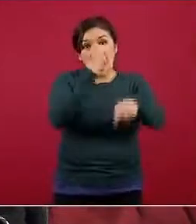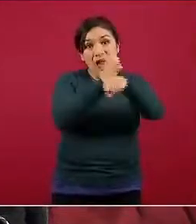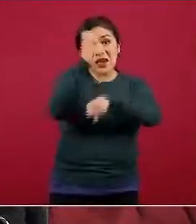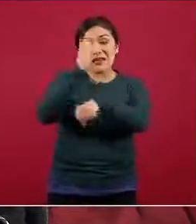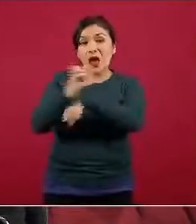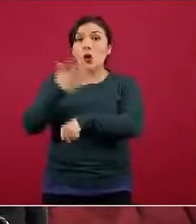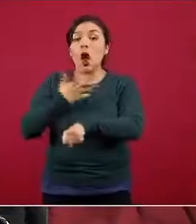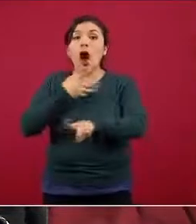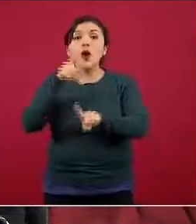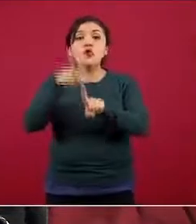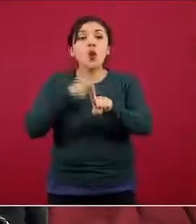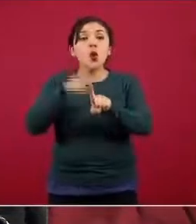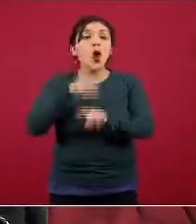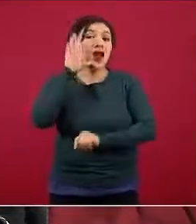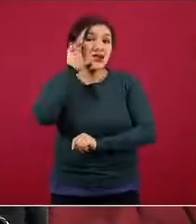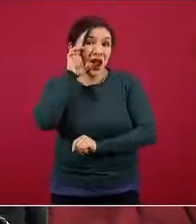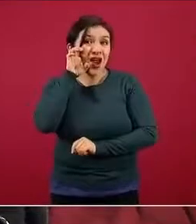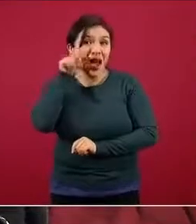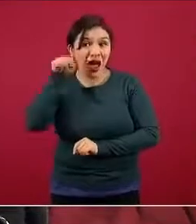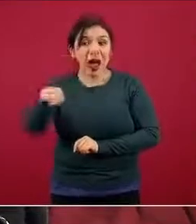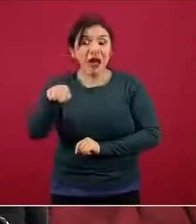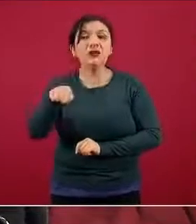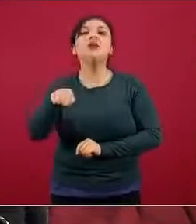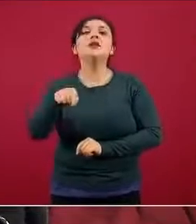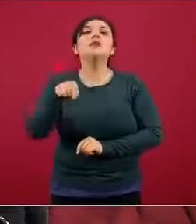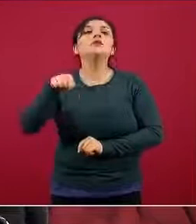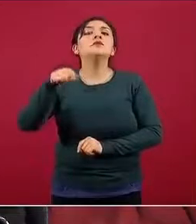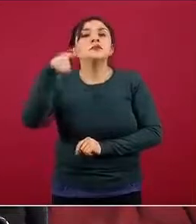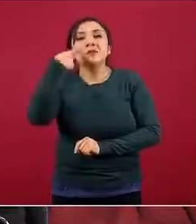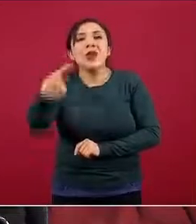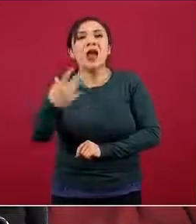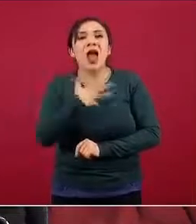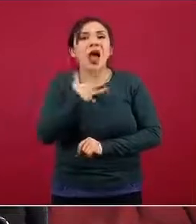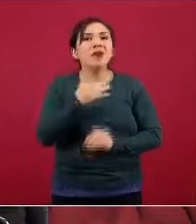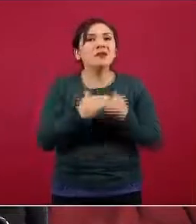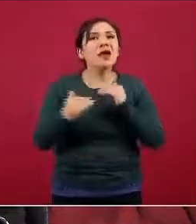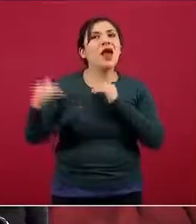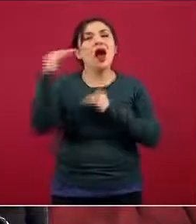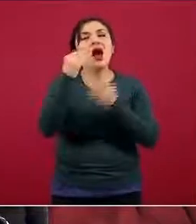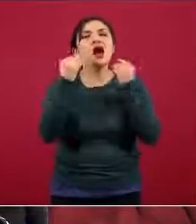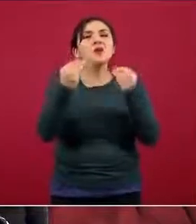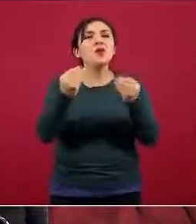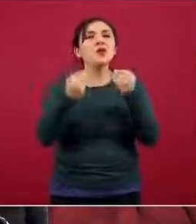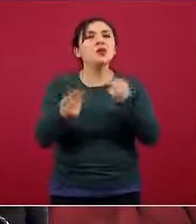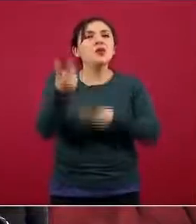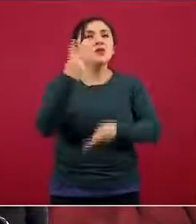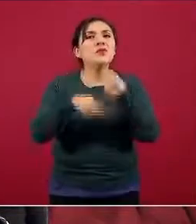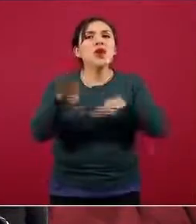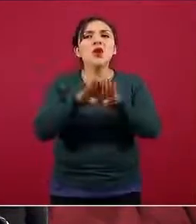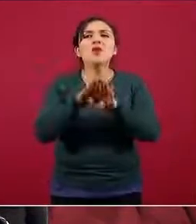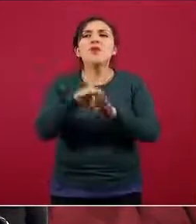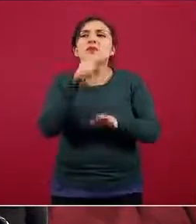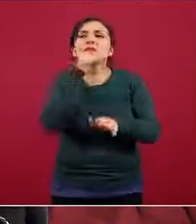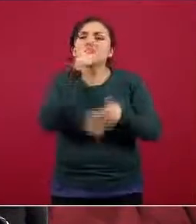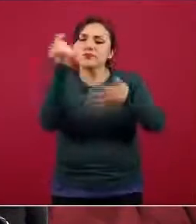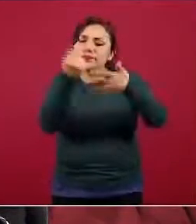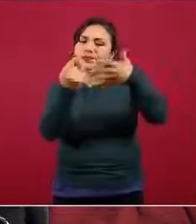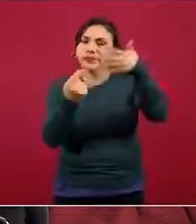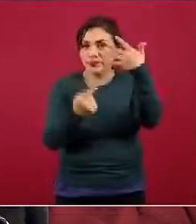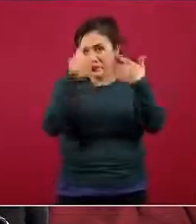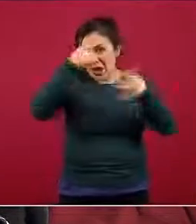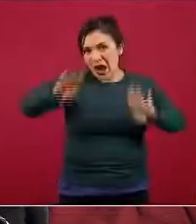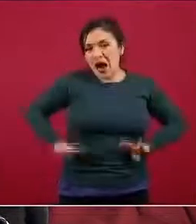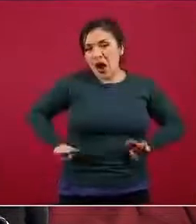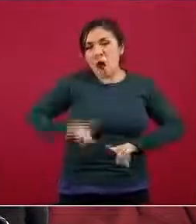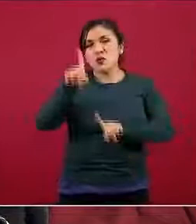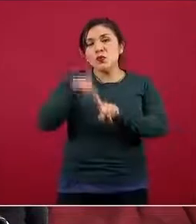federativas que se encuentran en el riesgo alto, dado el rango amplio de valores que puede tomar esta